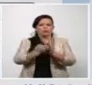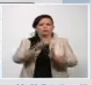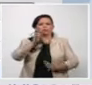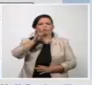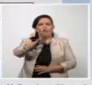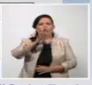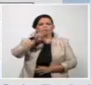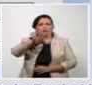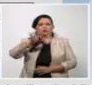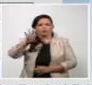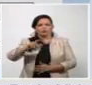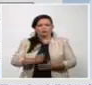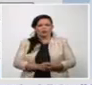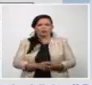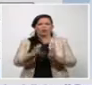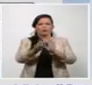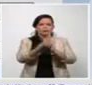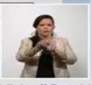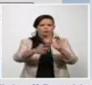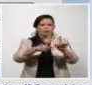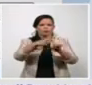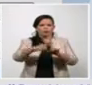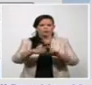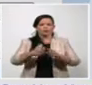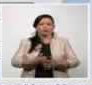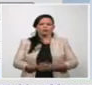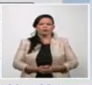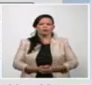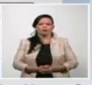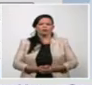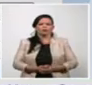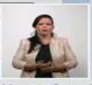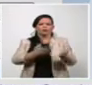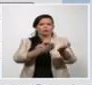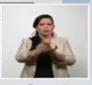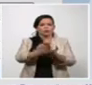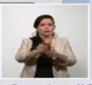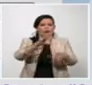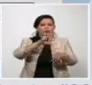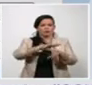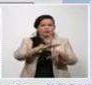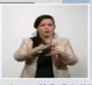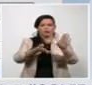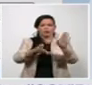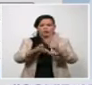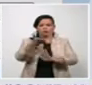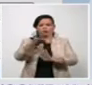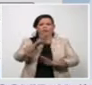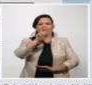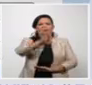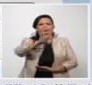casos activos, casos confirmados, activos, una cifra elevada,